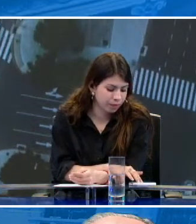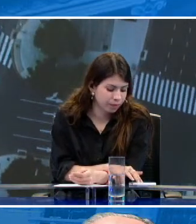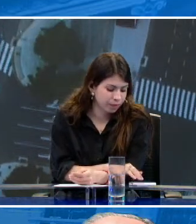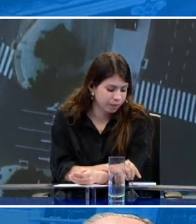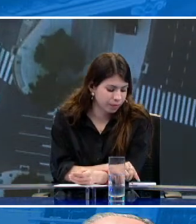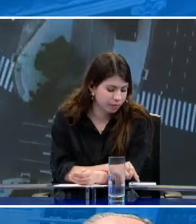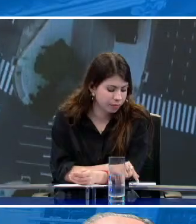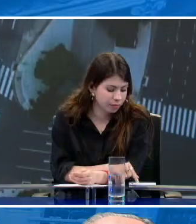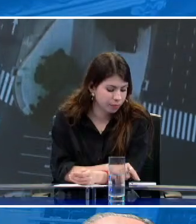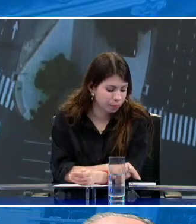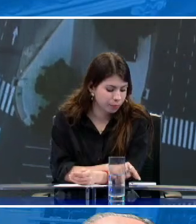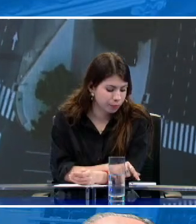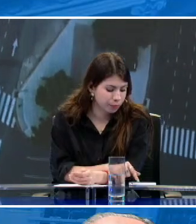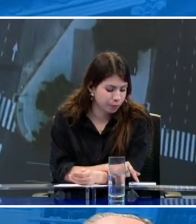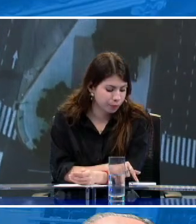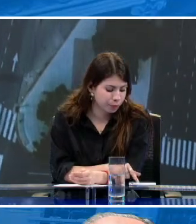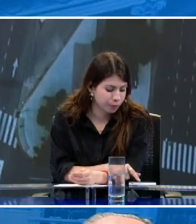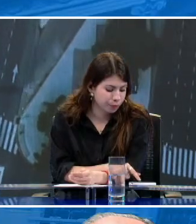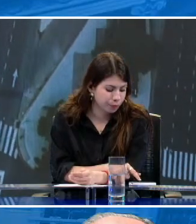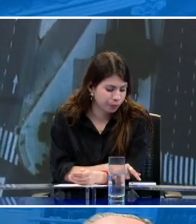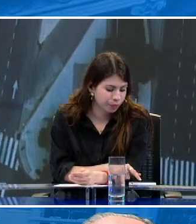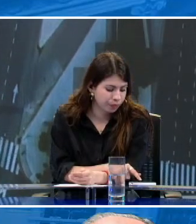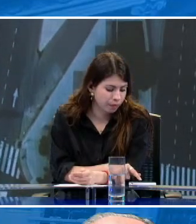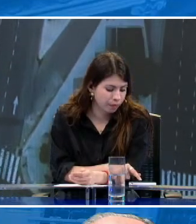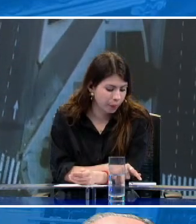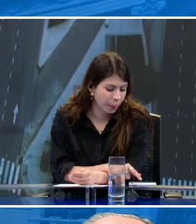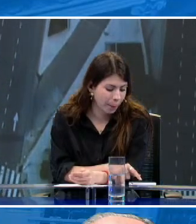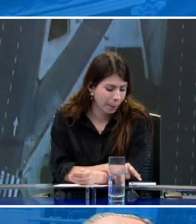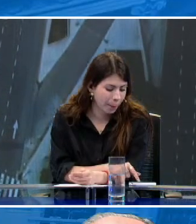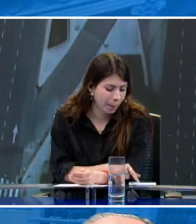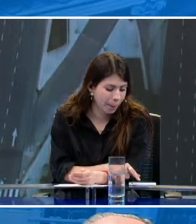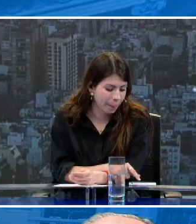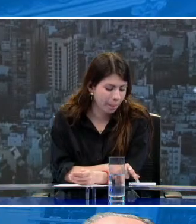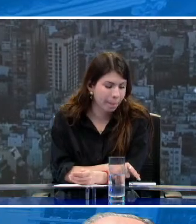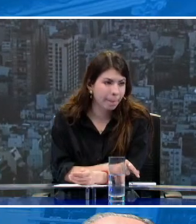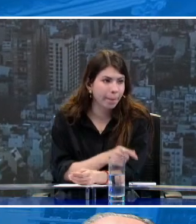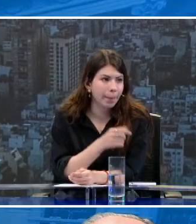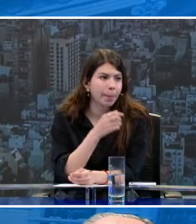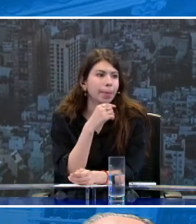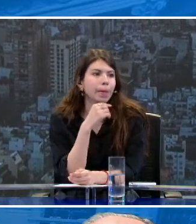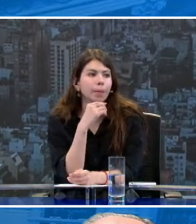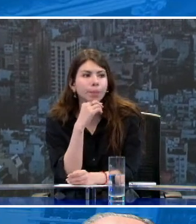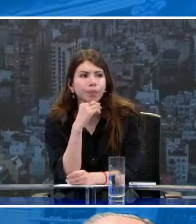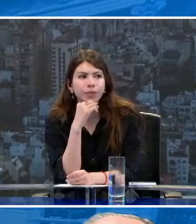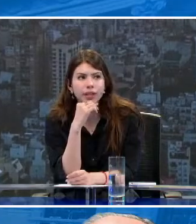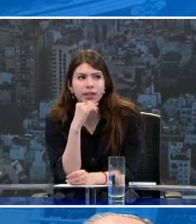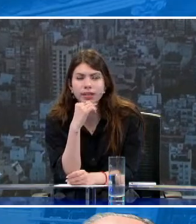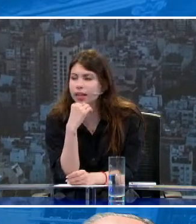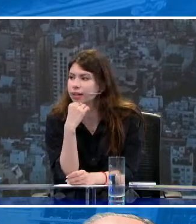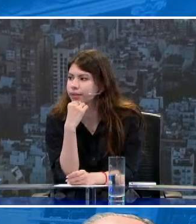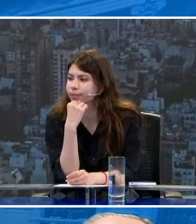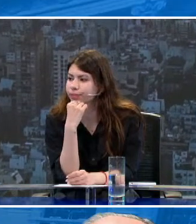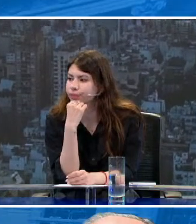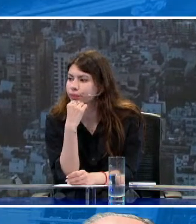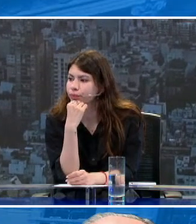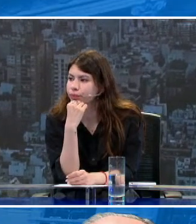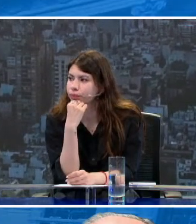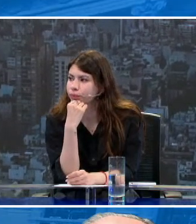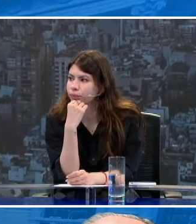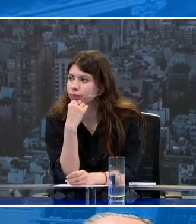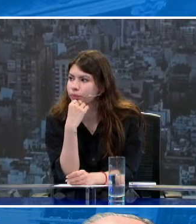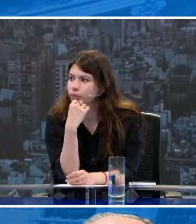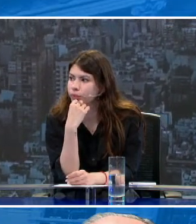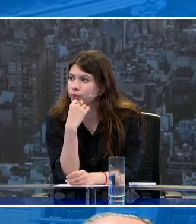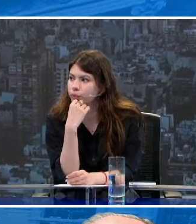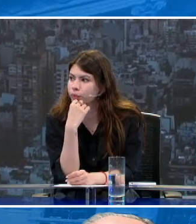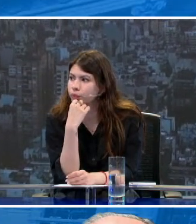habitual, que es el hecho de que primero va a hablar Guillermo Franco, jefe de gabinete, y después va a ser el turno de